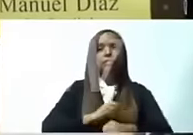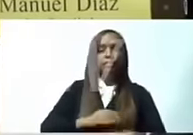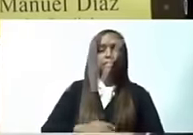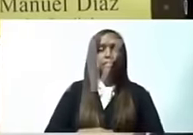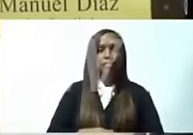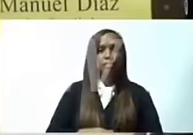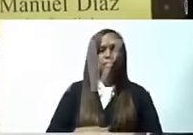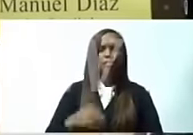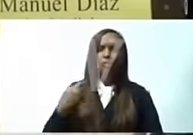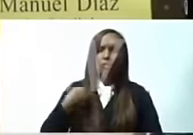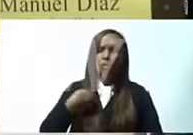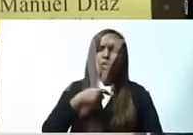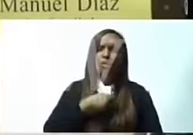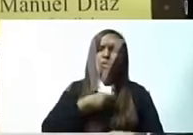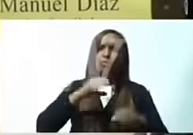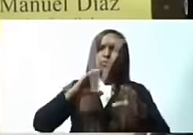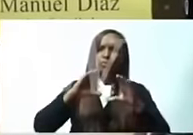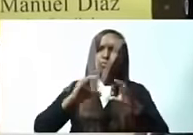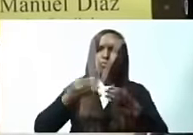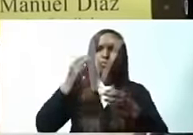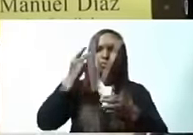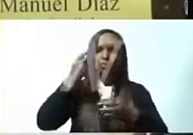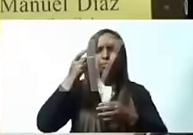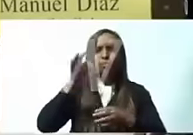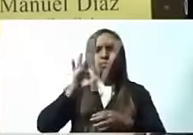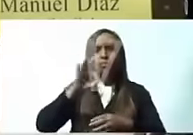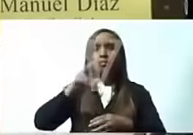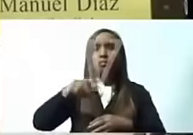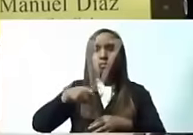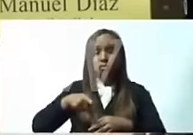un llamado a cada uno de los legisladores presentes